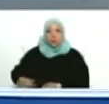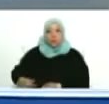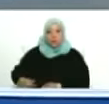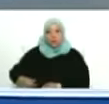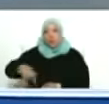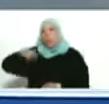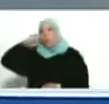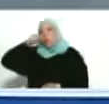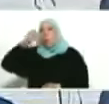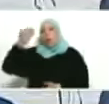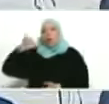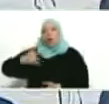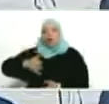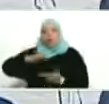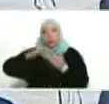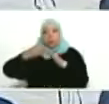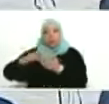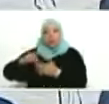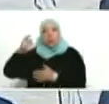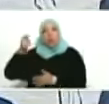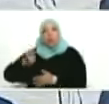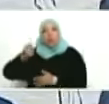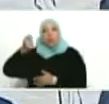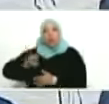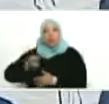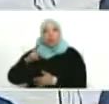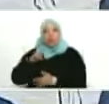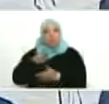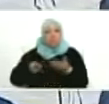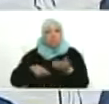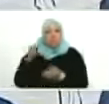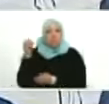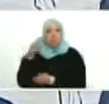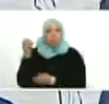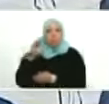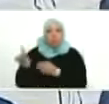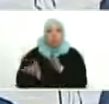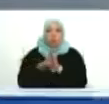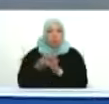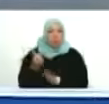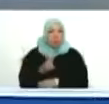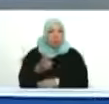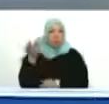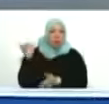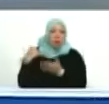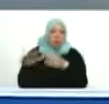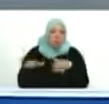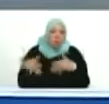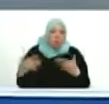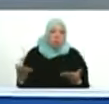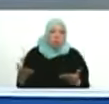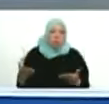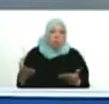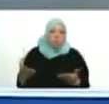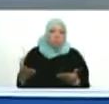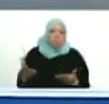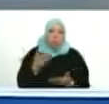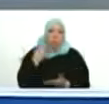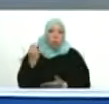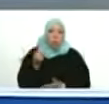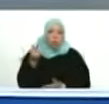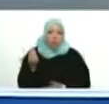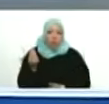de los barrios iba a llegar a diputado y iba a ser vicepresidente de un poder legislativo del país? ¿Cuándo? Y joven,